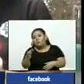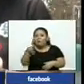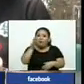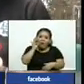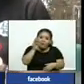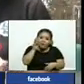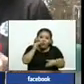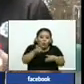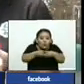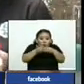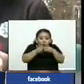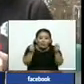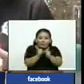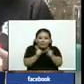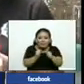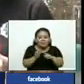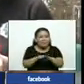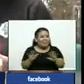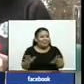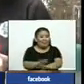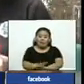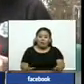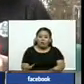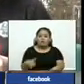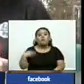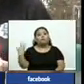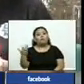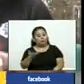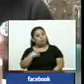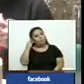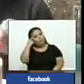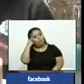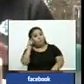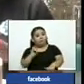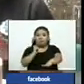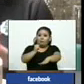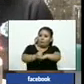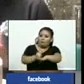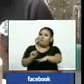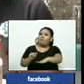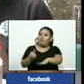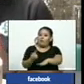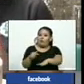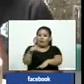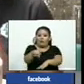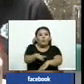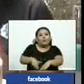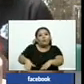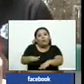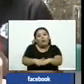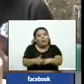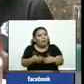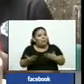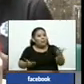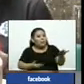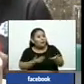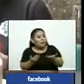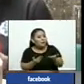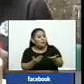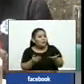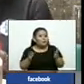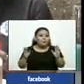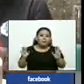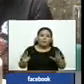un frappé. No había absolutamente nada y nosotros fuimos los pioneros en instalar un lugar que te ofreciera no